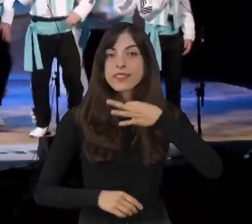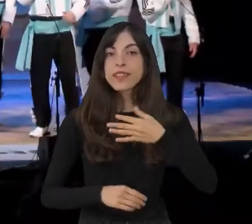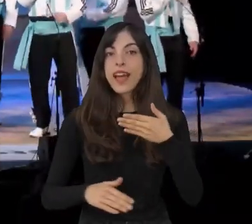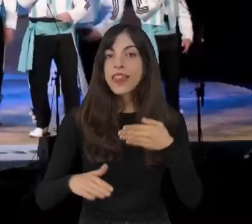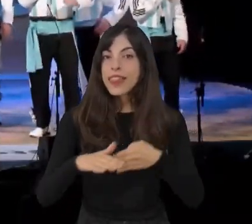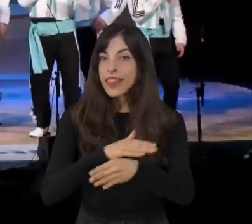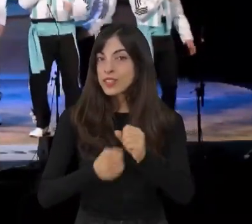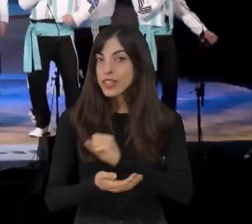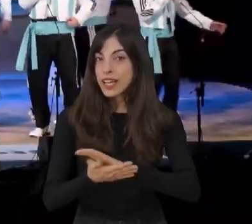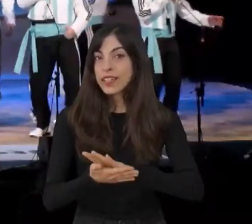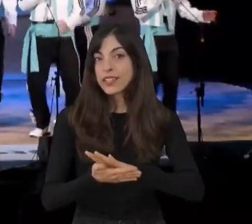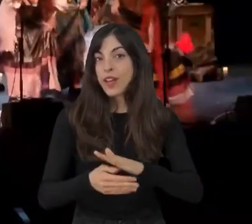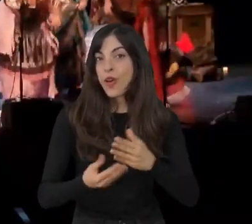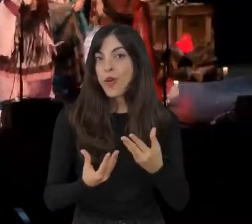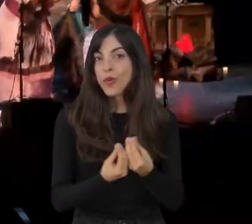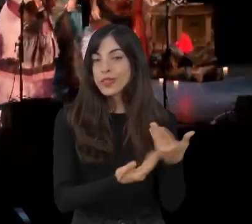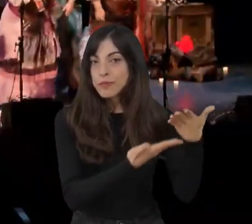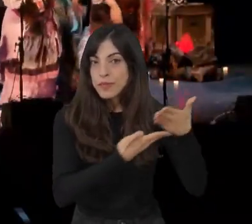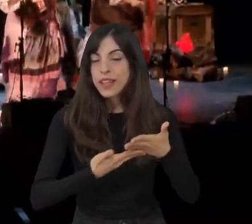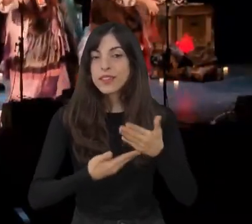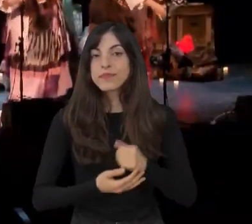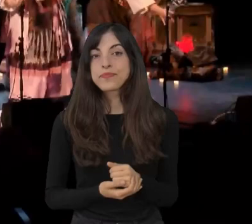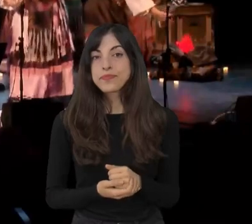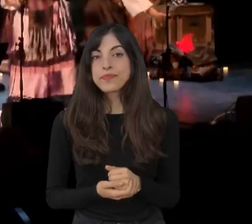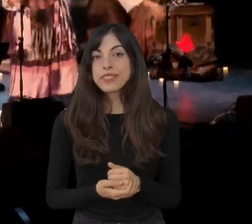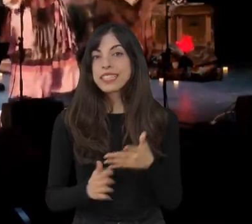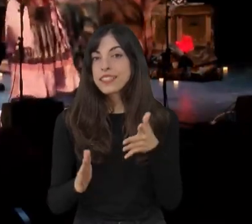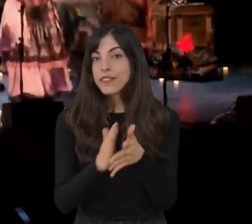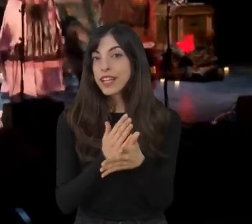la calle, ocupando plazas y vías del Distrito Centro.